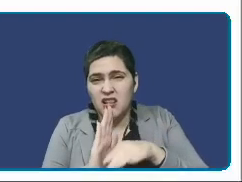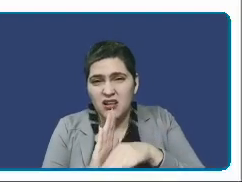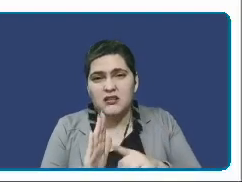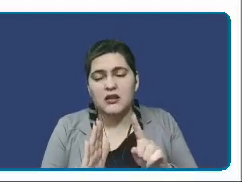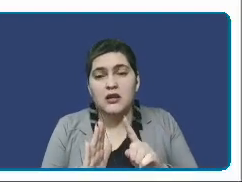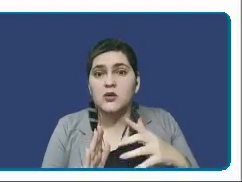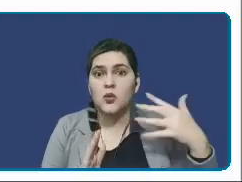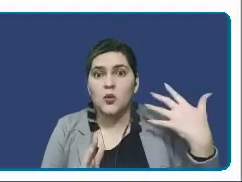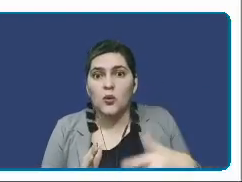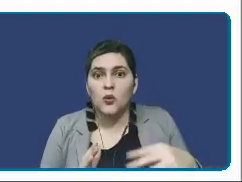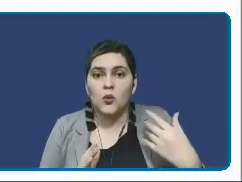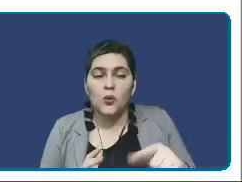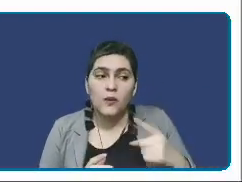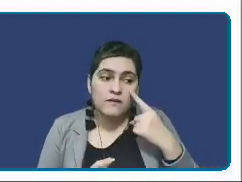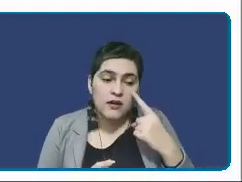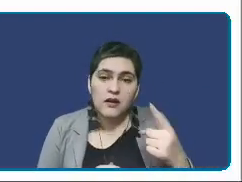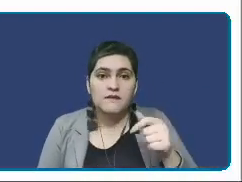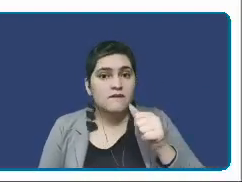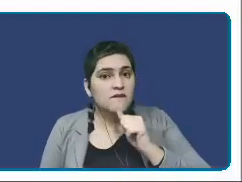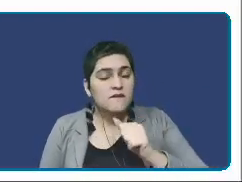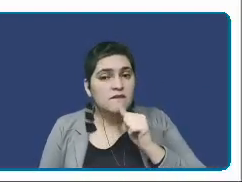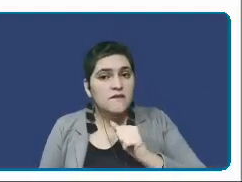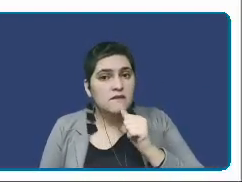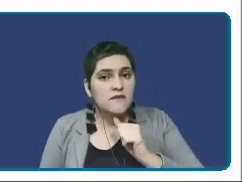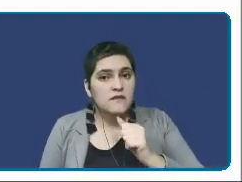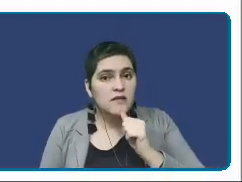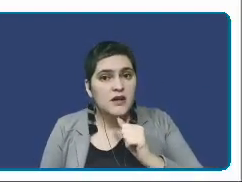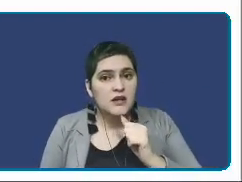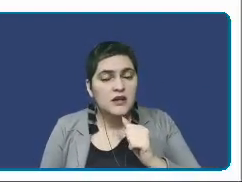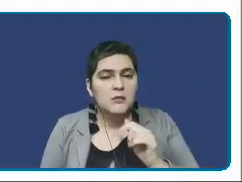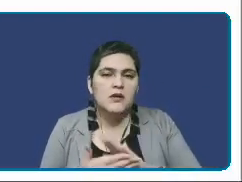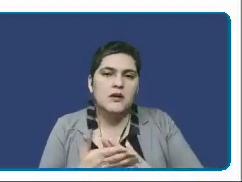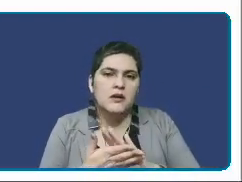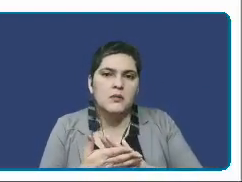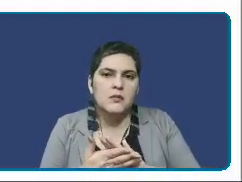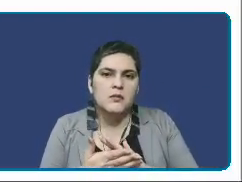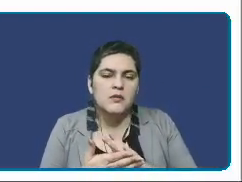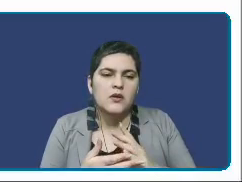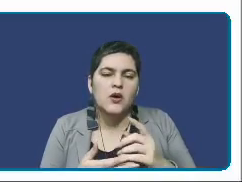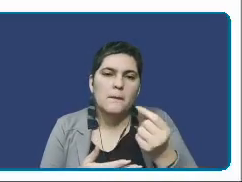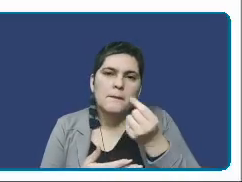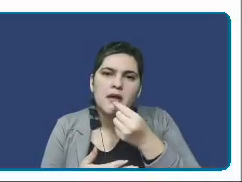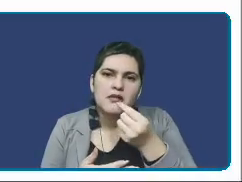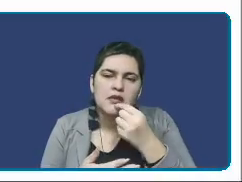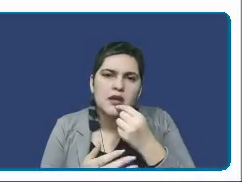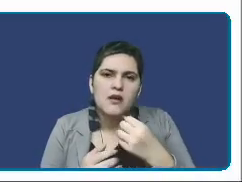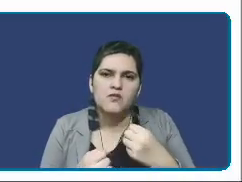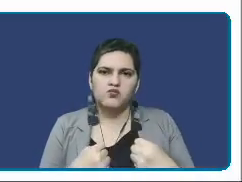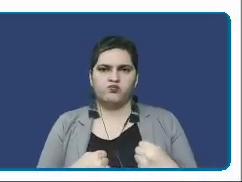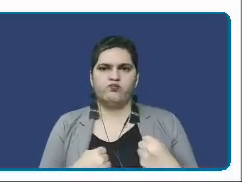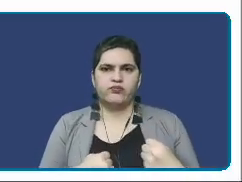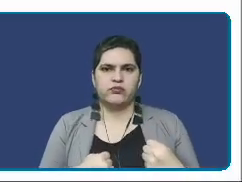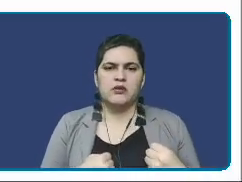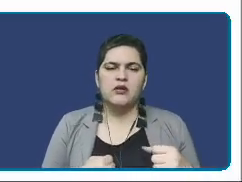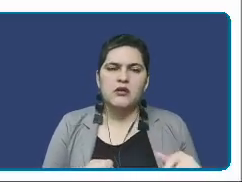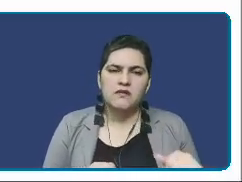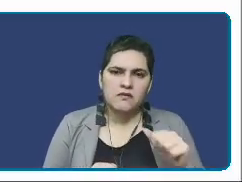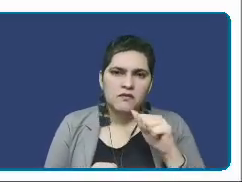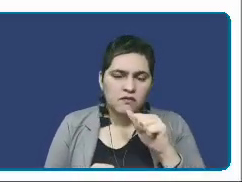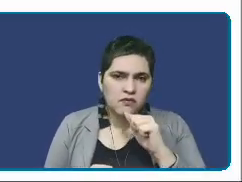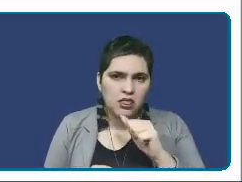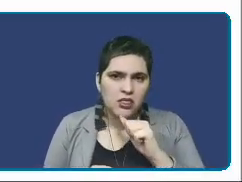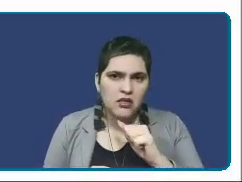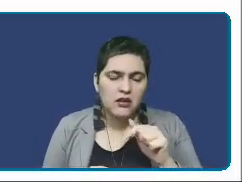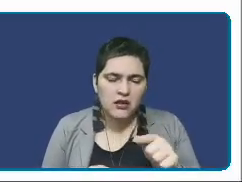la falta de, o sea, que ir a tratar con algún suplemento nutricional desde el punto de vista de